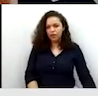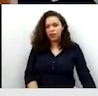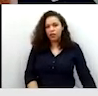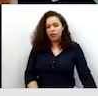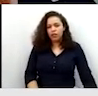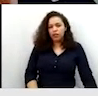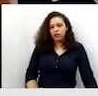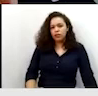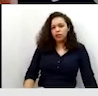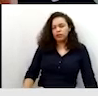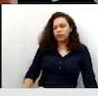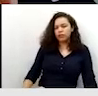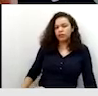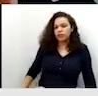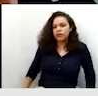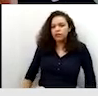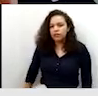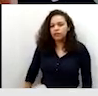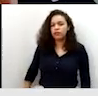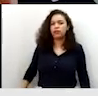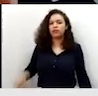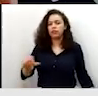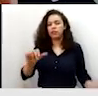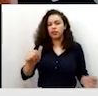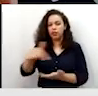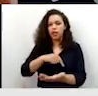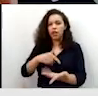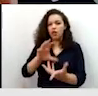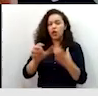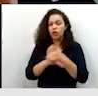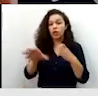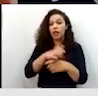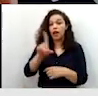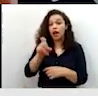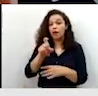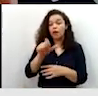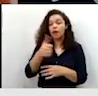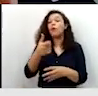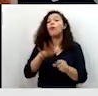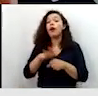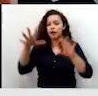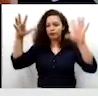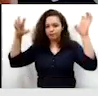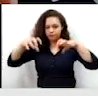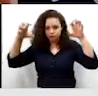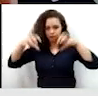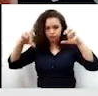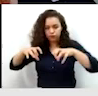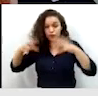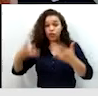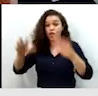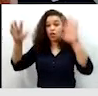Aquí también tenemos otro tipo de abastecimiento, que es la de lluvia, que inclusive, pues, sobre todo, la lluvia es la que está